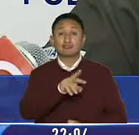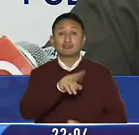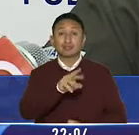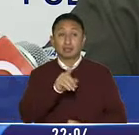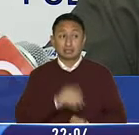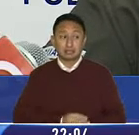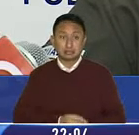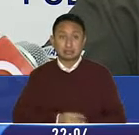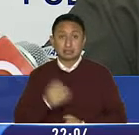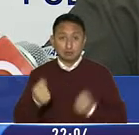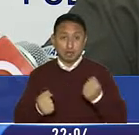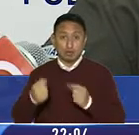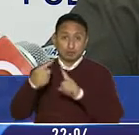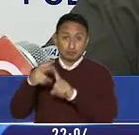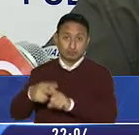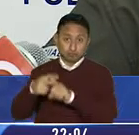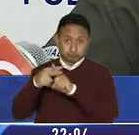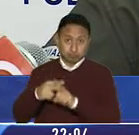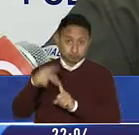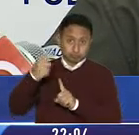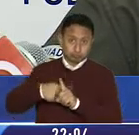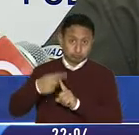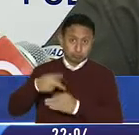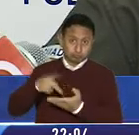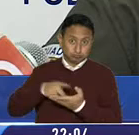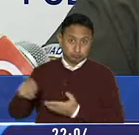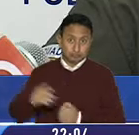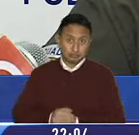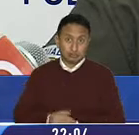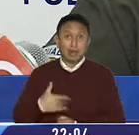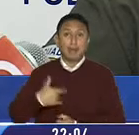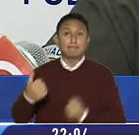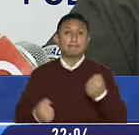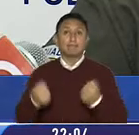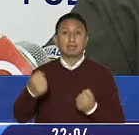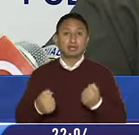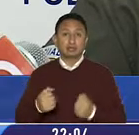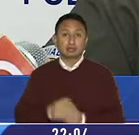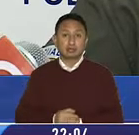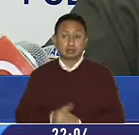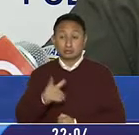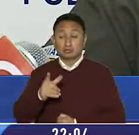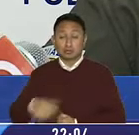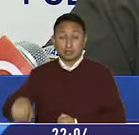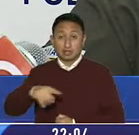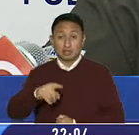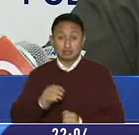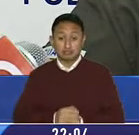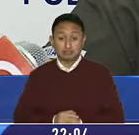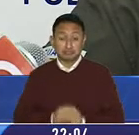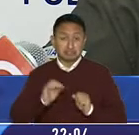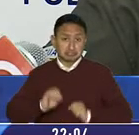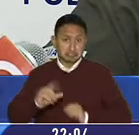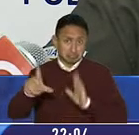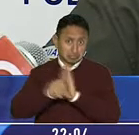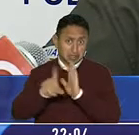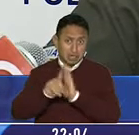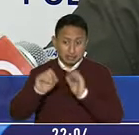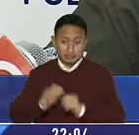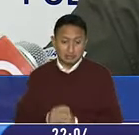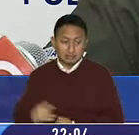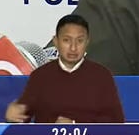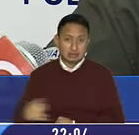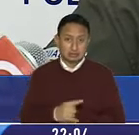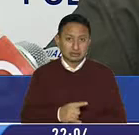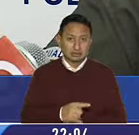rentaban vehículos, es decir, estos vehículos que eran de procedencia idónea, de procedencia correcta, los